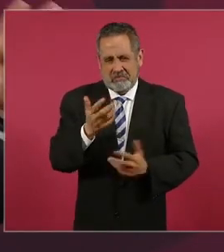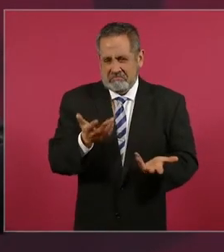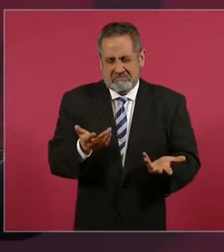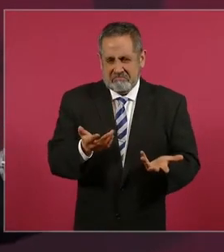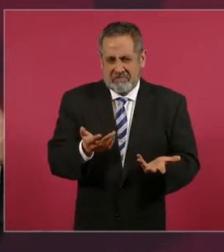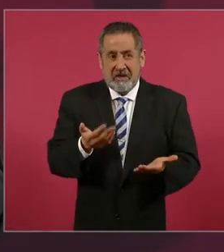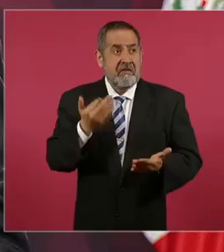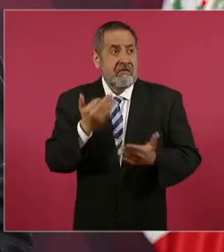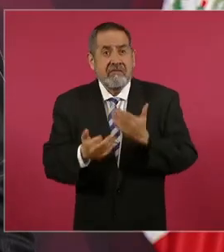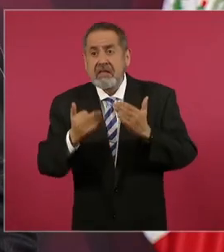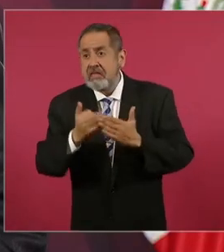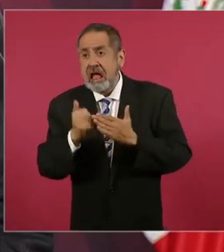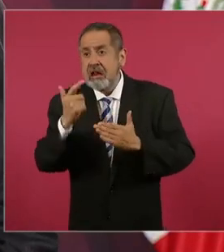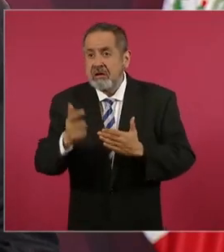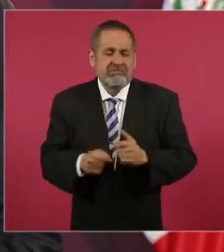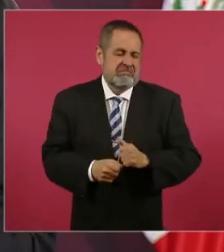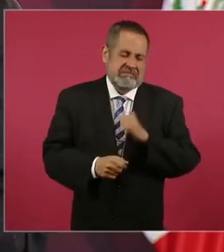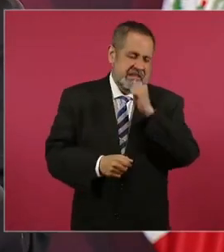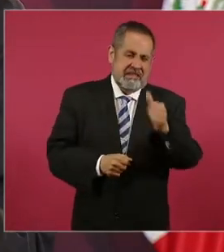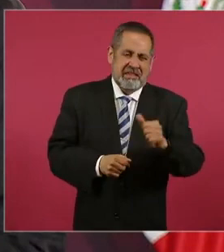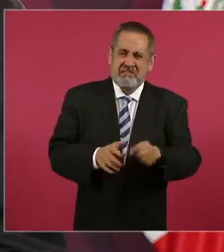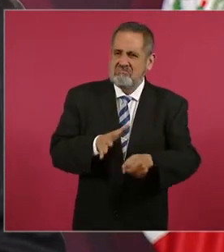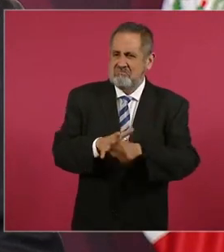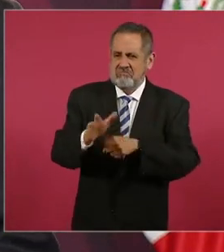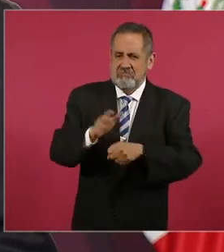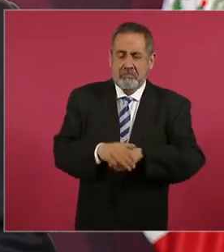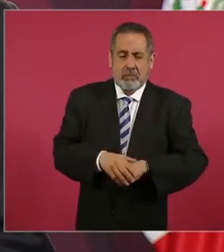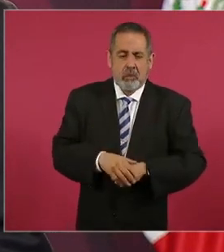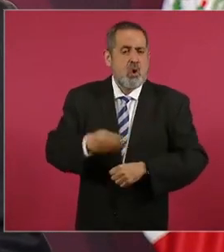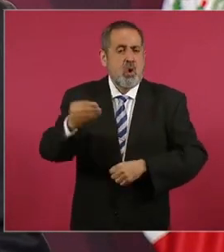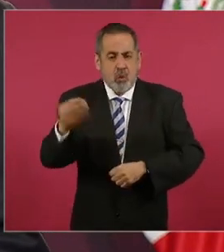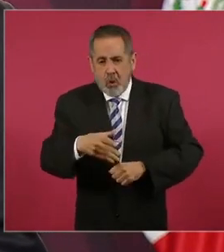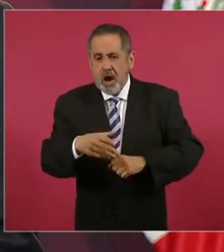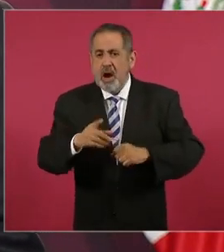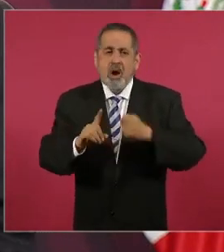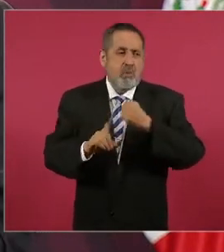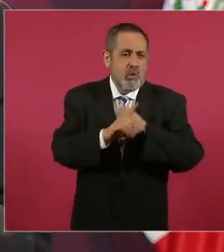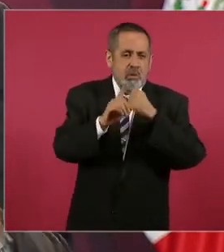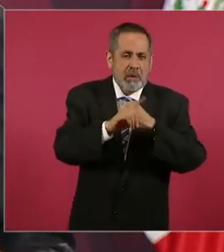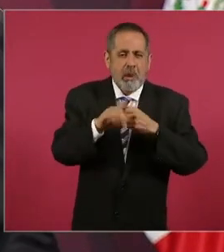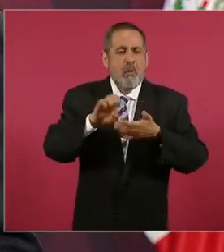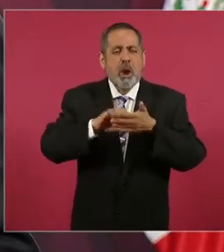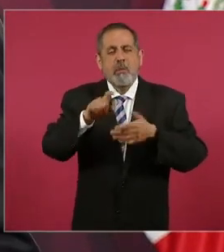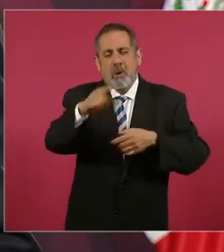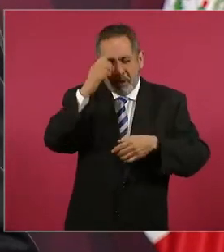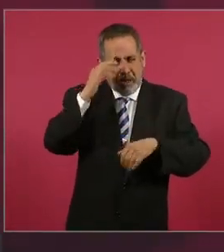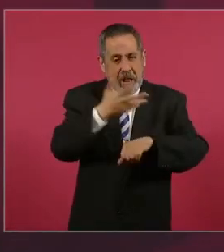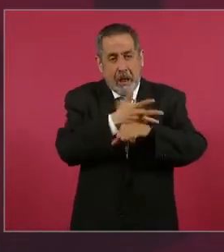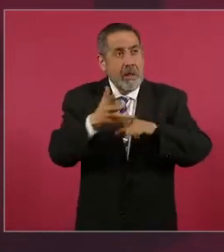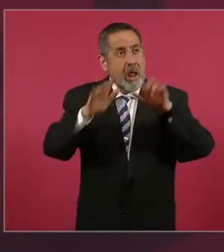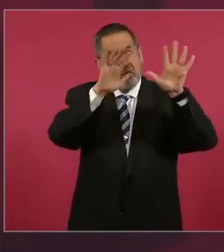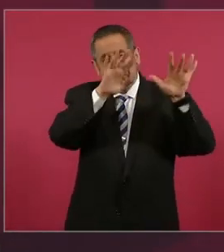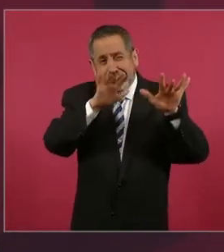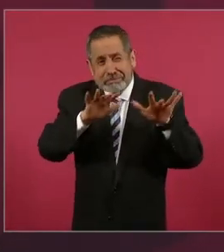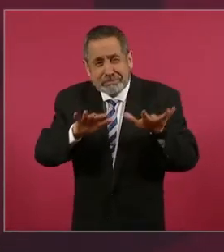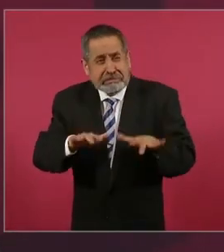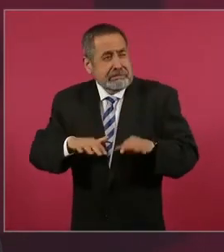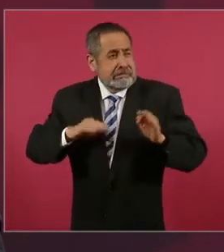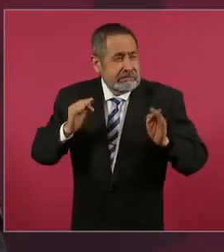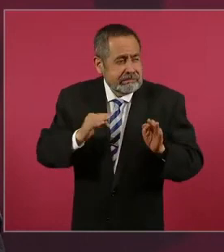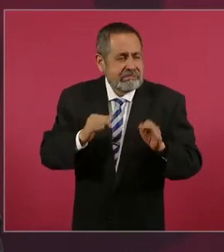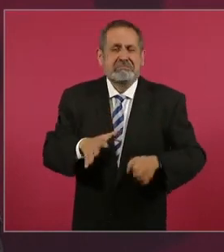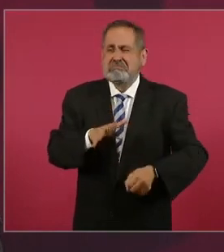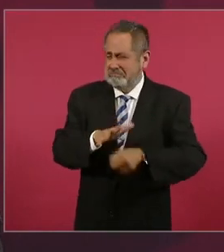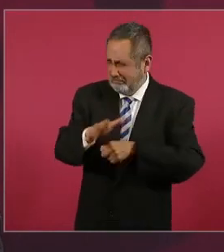Además, hasta en circunstancias difíciles, como estas nevadas, como hay